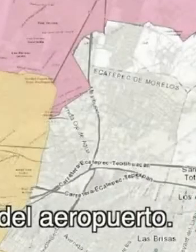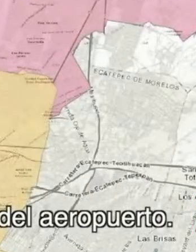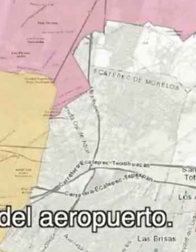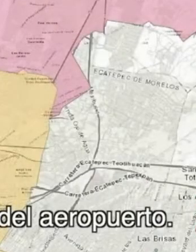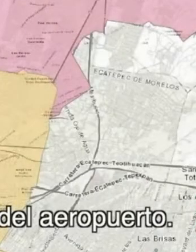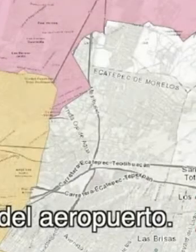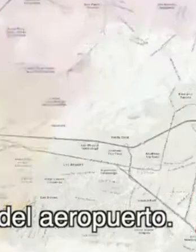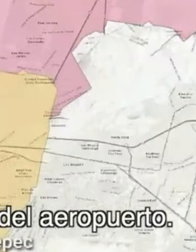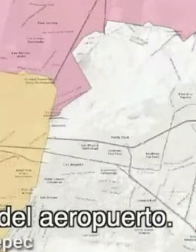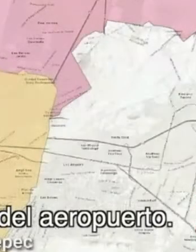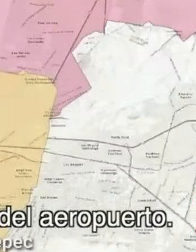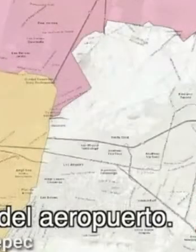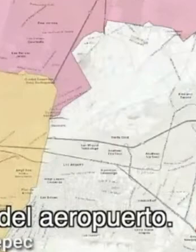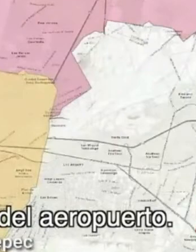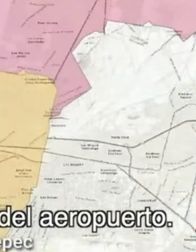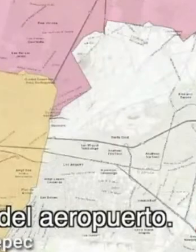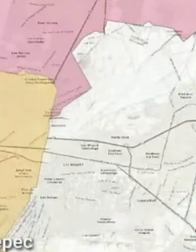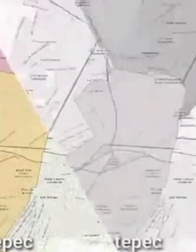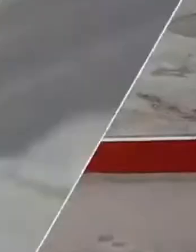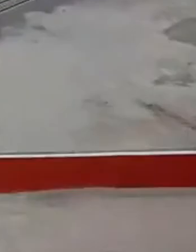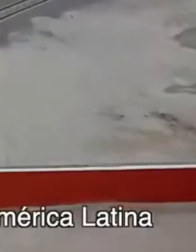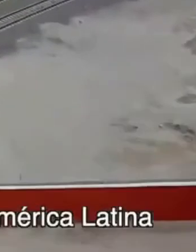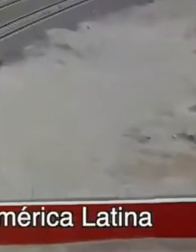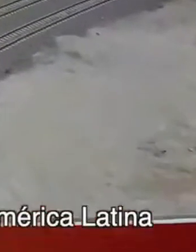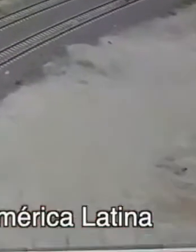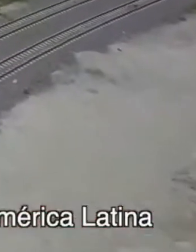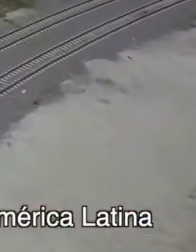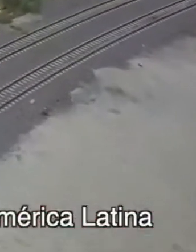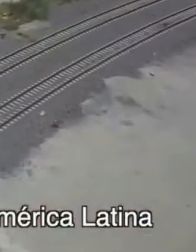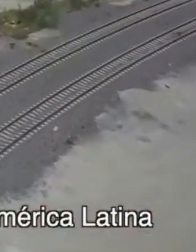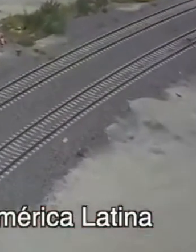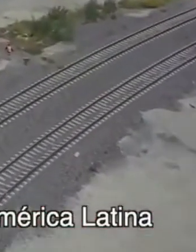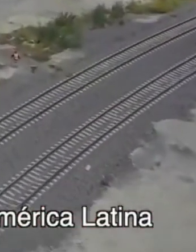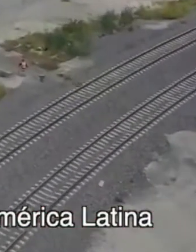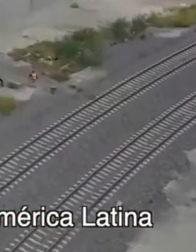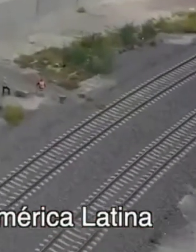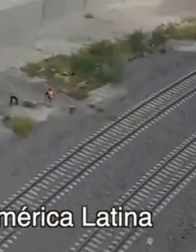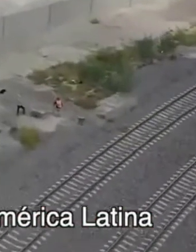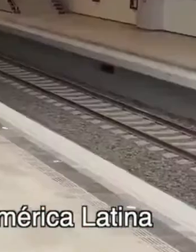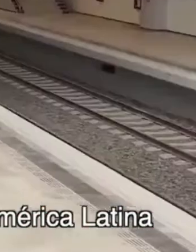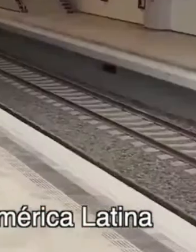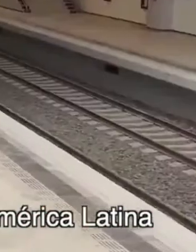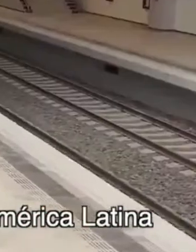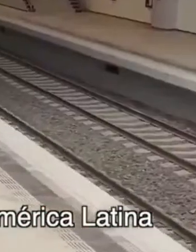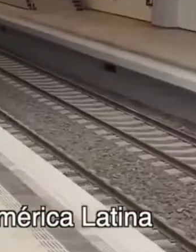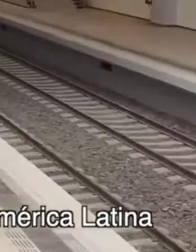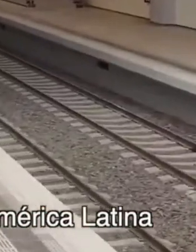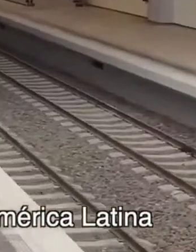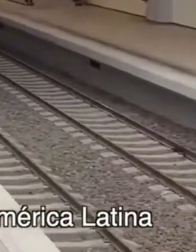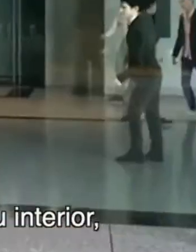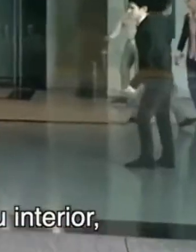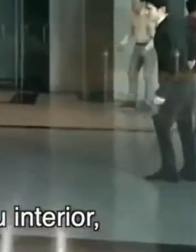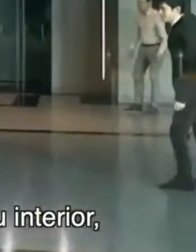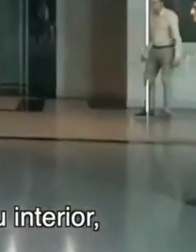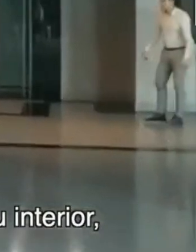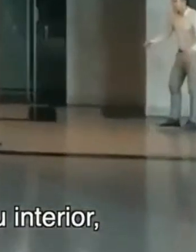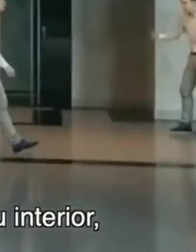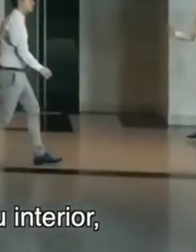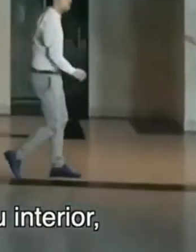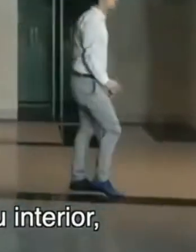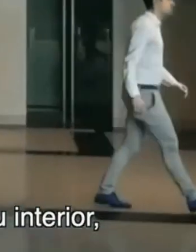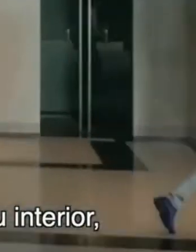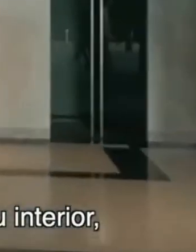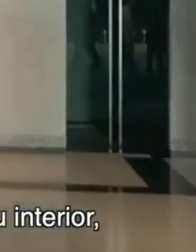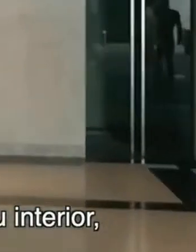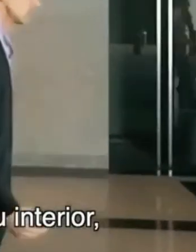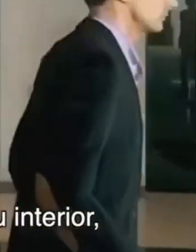sin importar si hacen uso del aeropuerto. Cabe destacar que el AIFA será el primer aeropuerto en América Latina que contará con una terminal